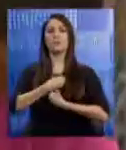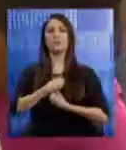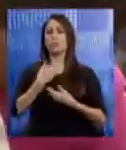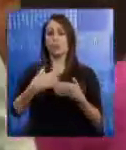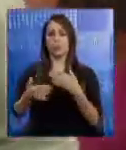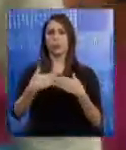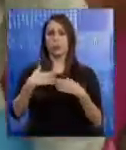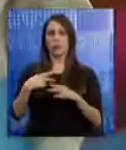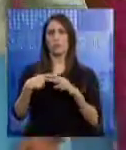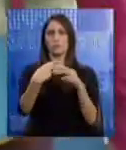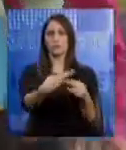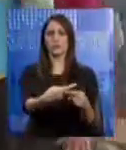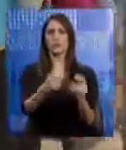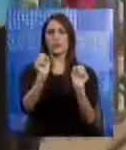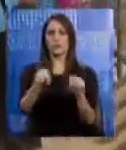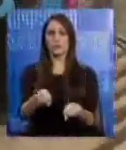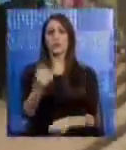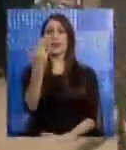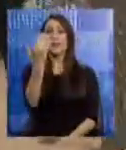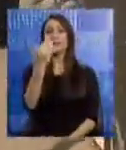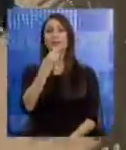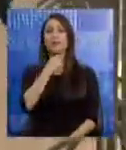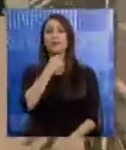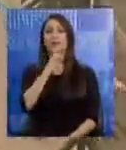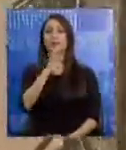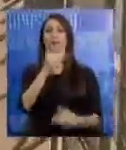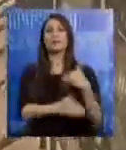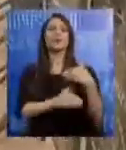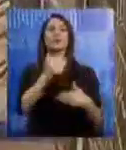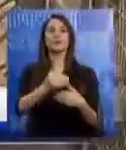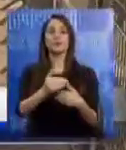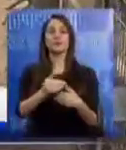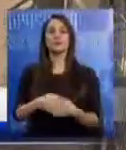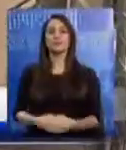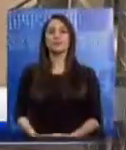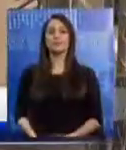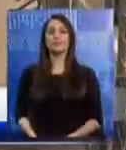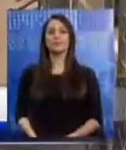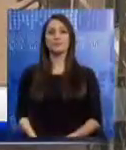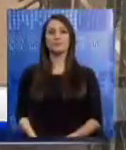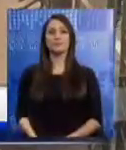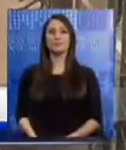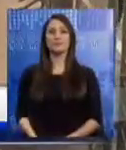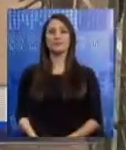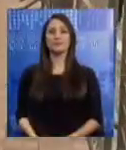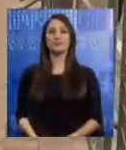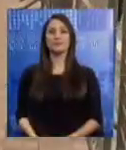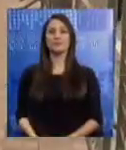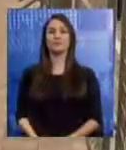el terno. El 15 de agosto termina el proceso. Stalin Vaquerizo, TC Televisión.